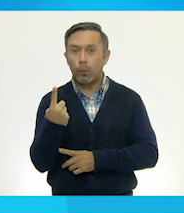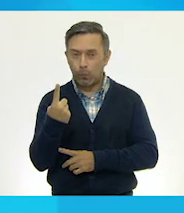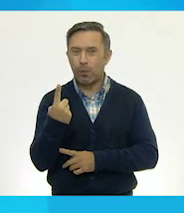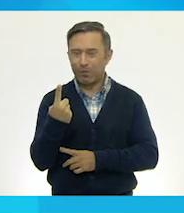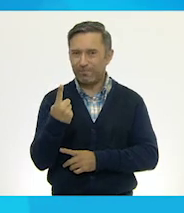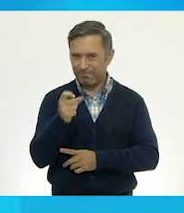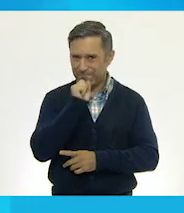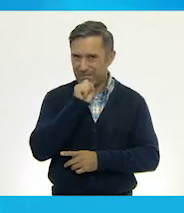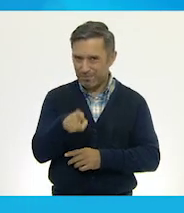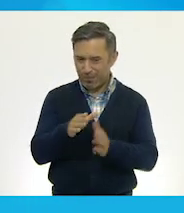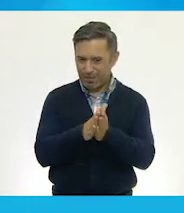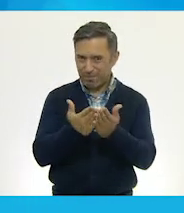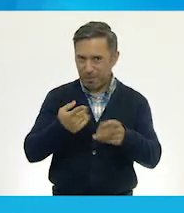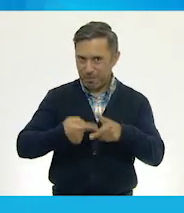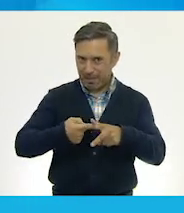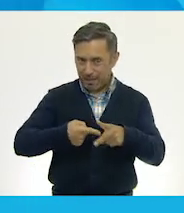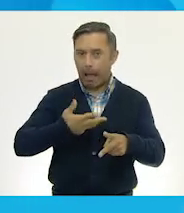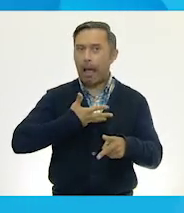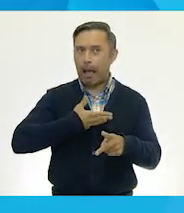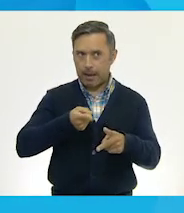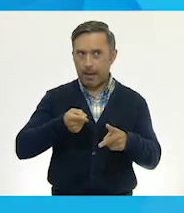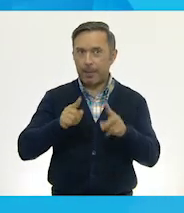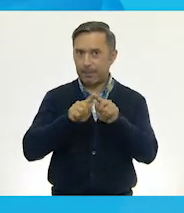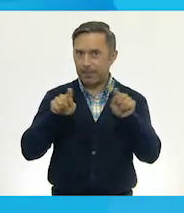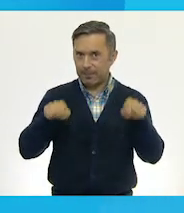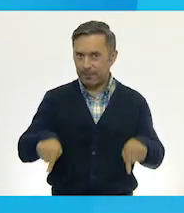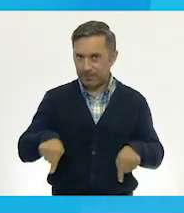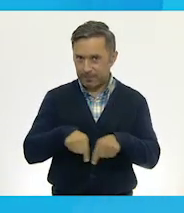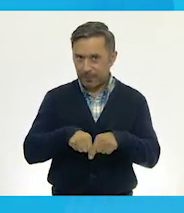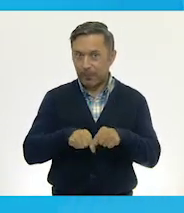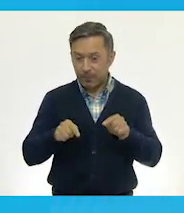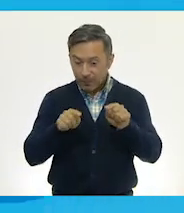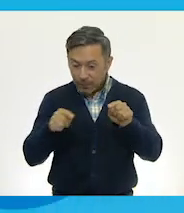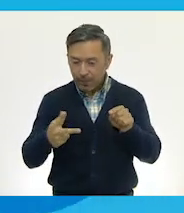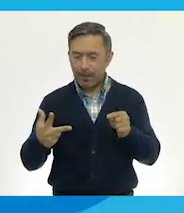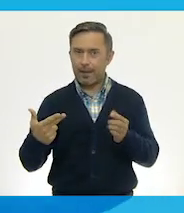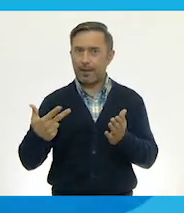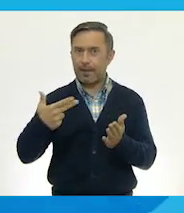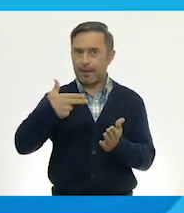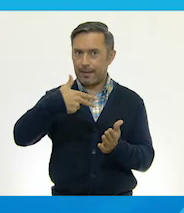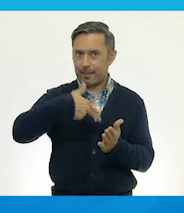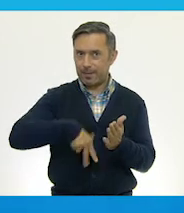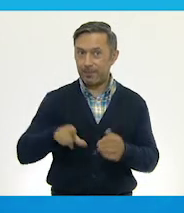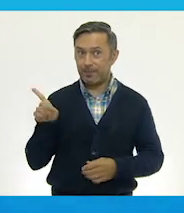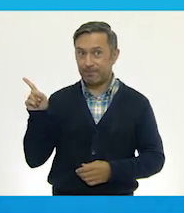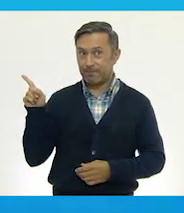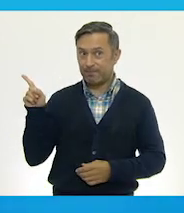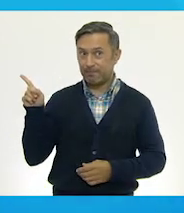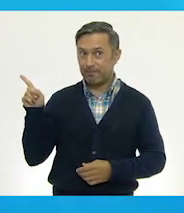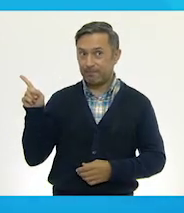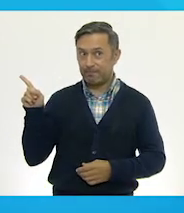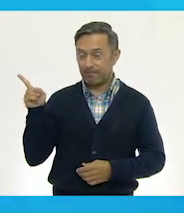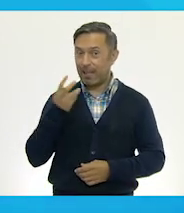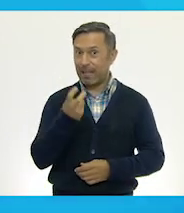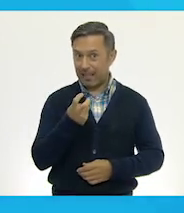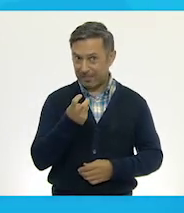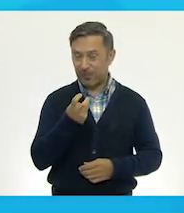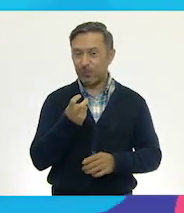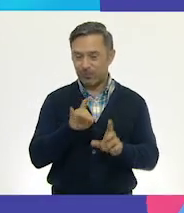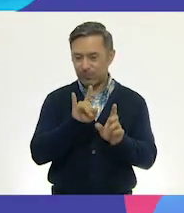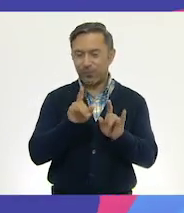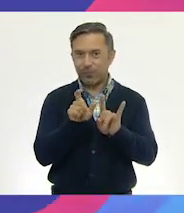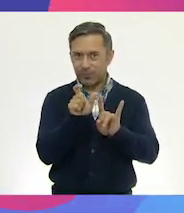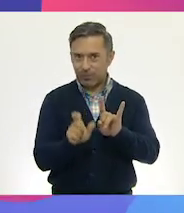matemáticas. ¿De acuerdo? Entonces, aquí están nuestras tarjetas. Pero todavía no están recortadas ahí, pero yo ya